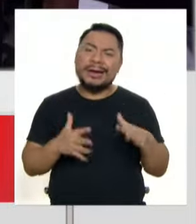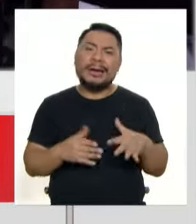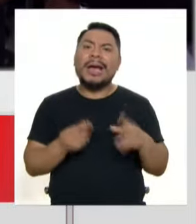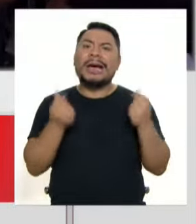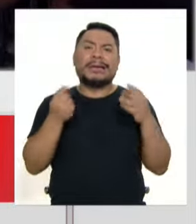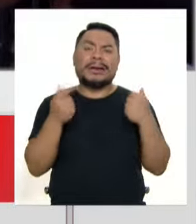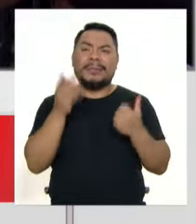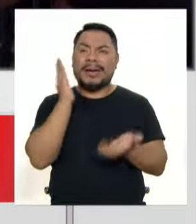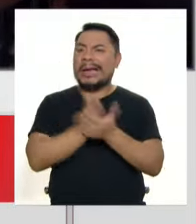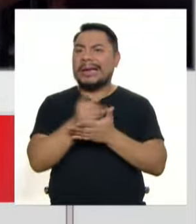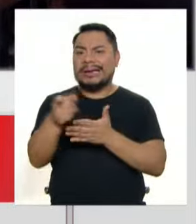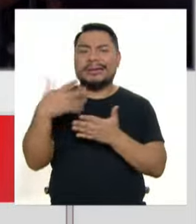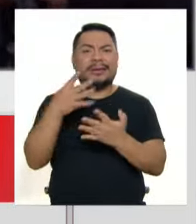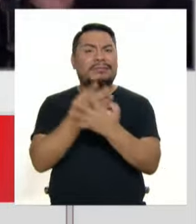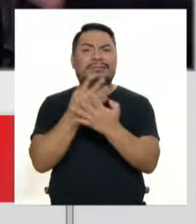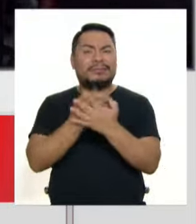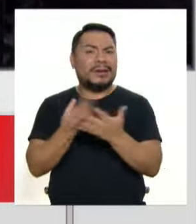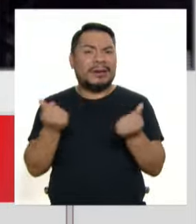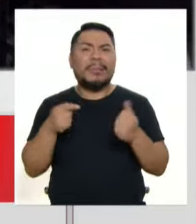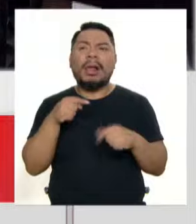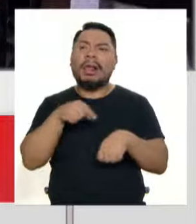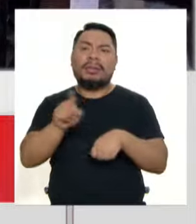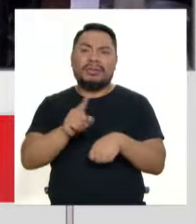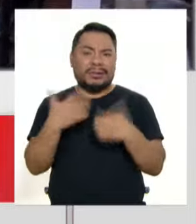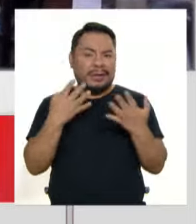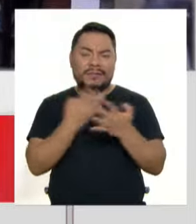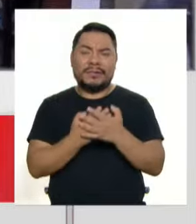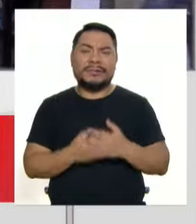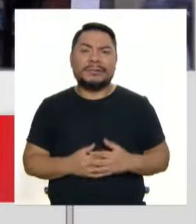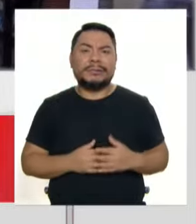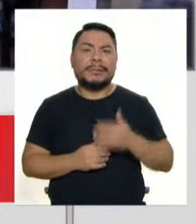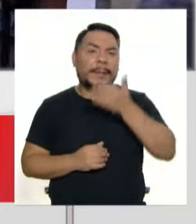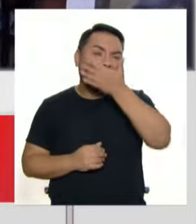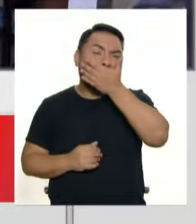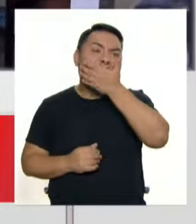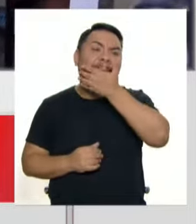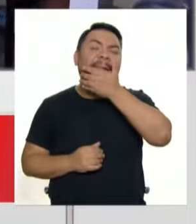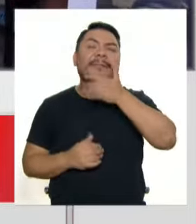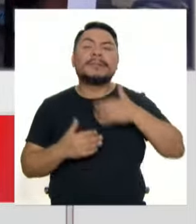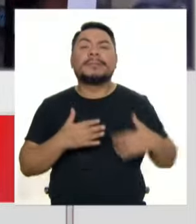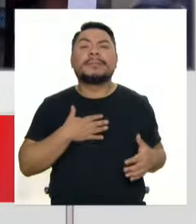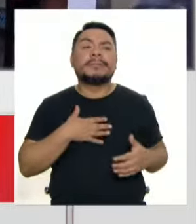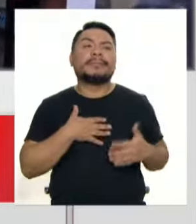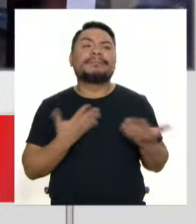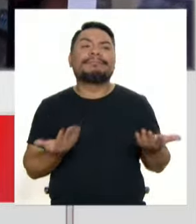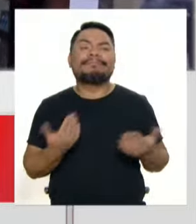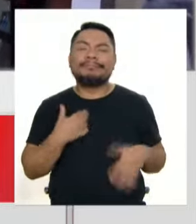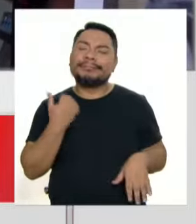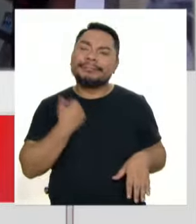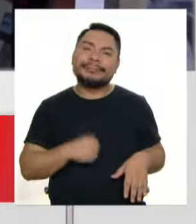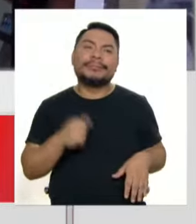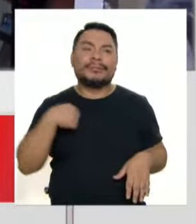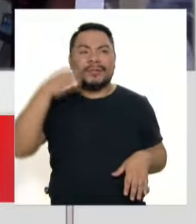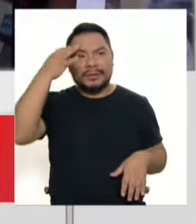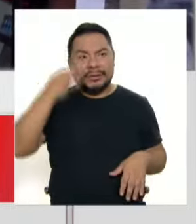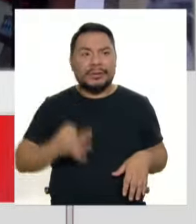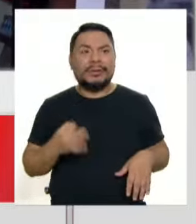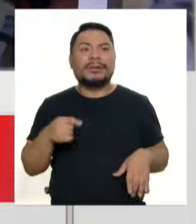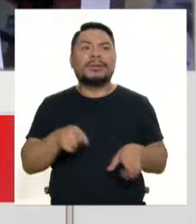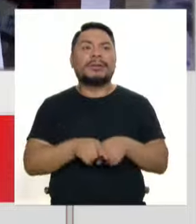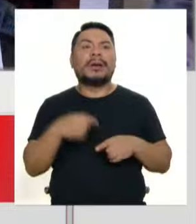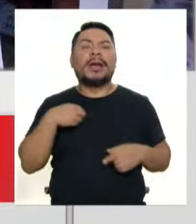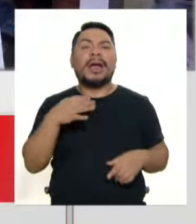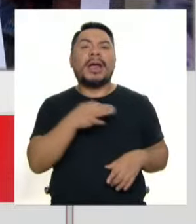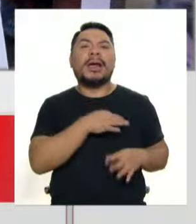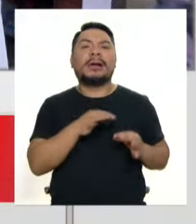que tomen sentencia y vaya presa, ¿no? ¿Qué diría? A mi hija, yo sé y creo en las almas